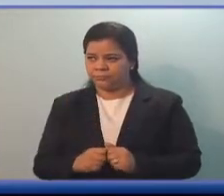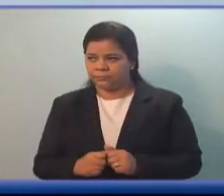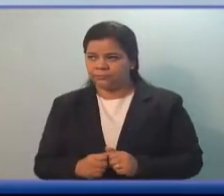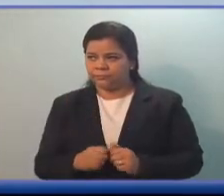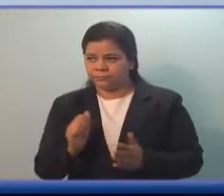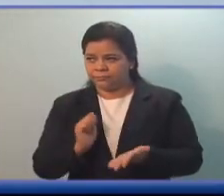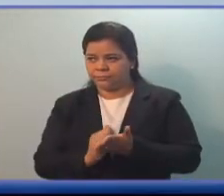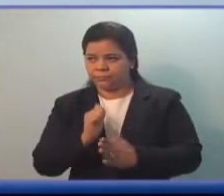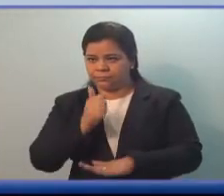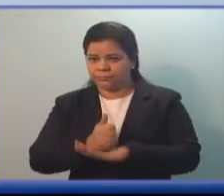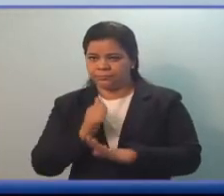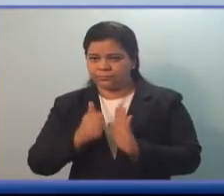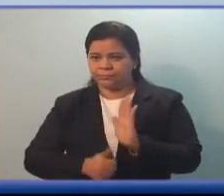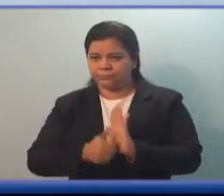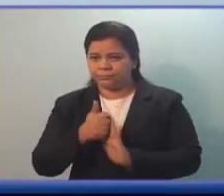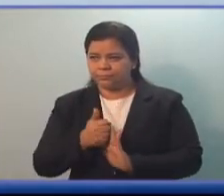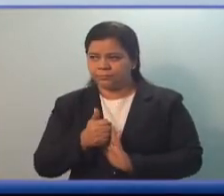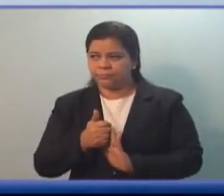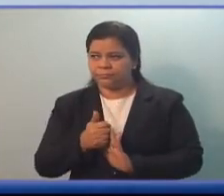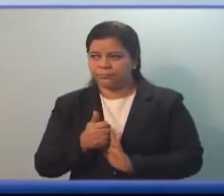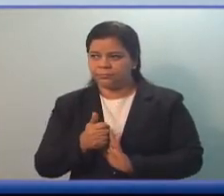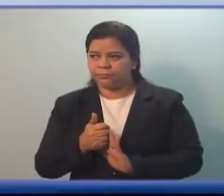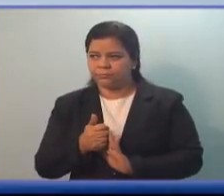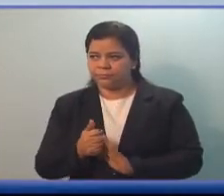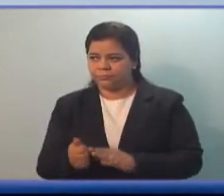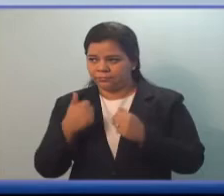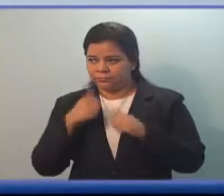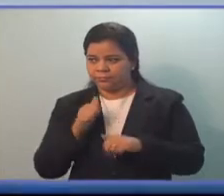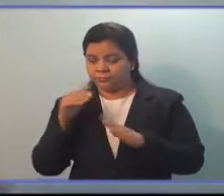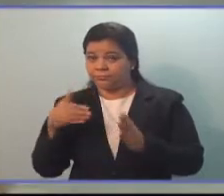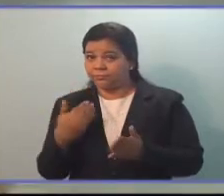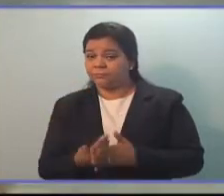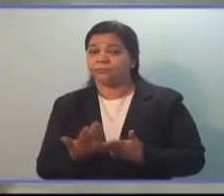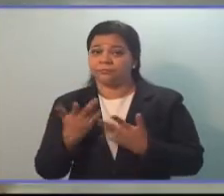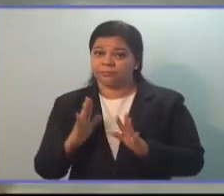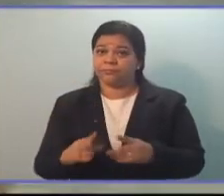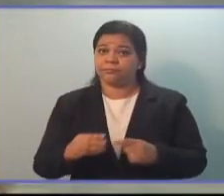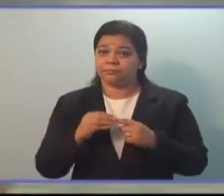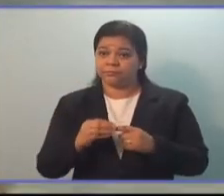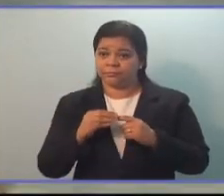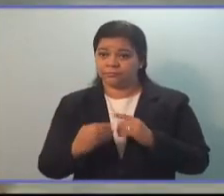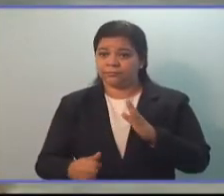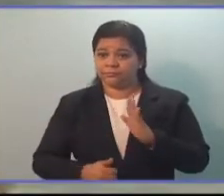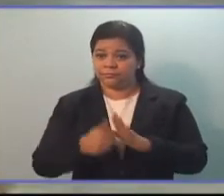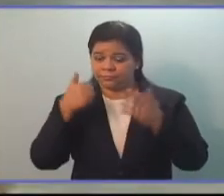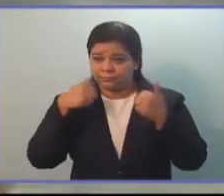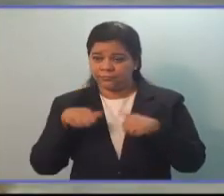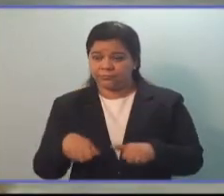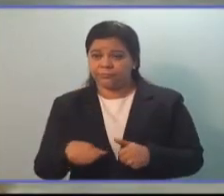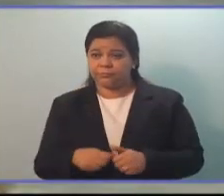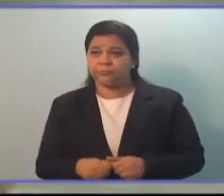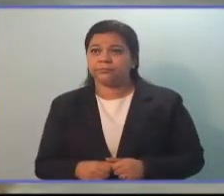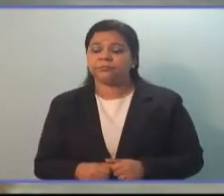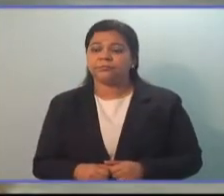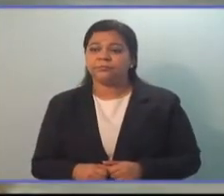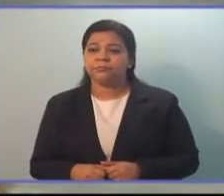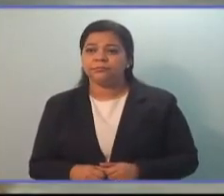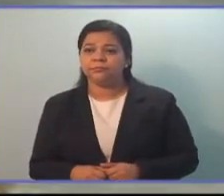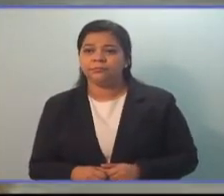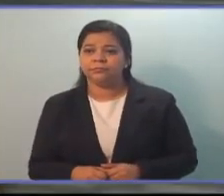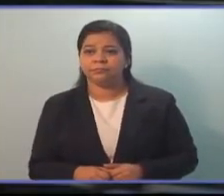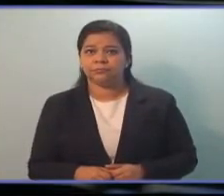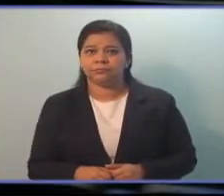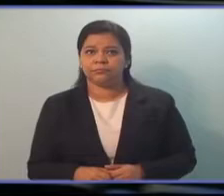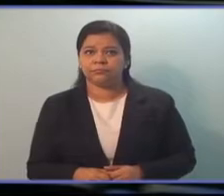en la magistratura suplente. Y pues actualmente soy el gerente jurídico de la Corte Suprema de